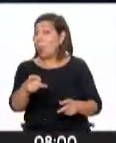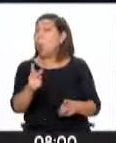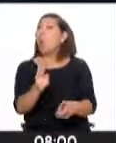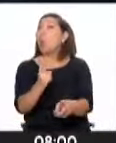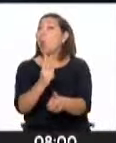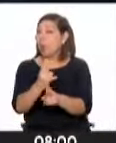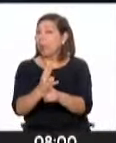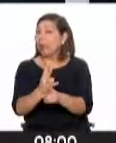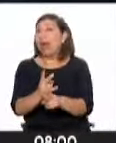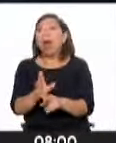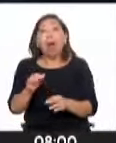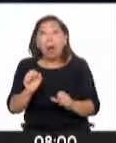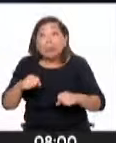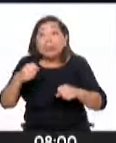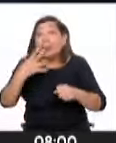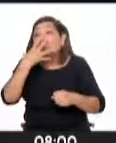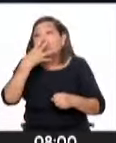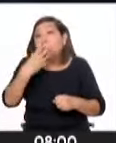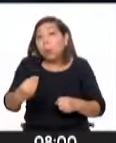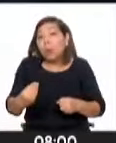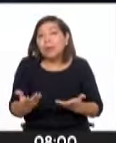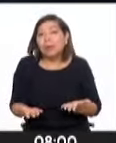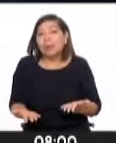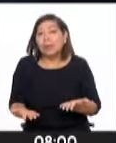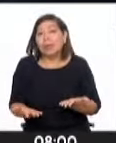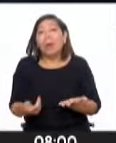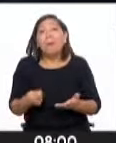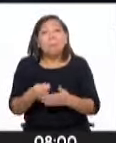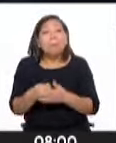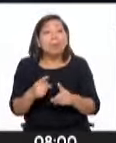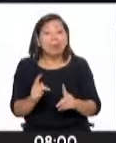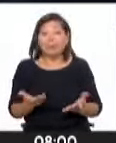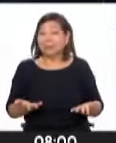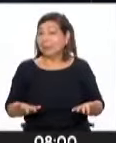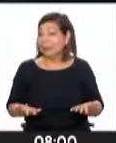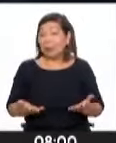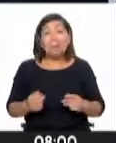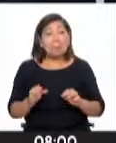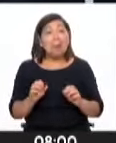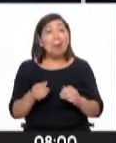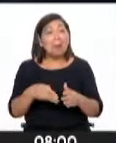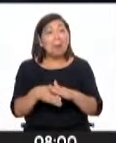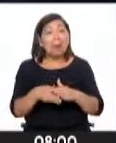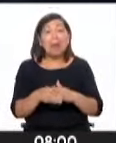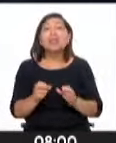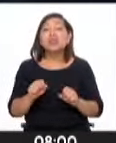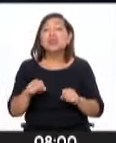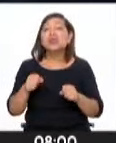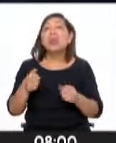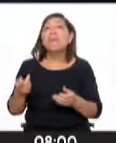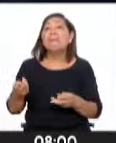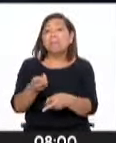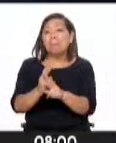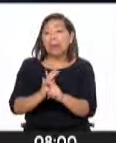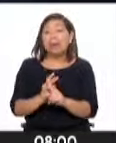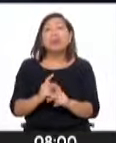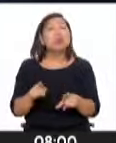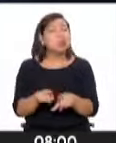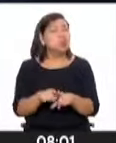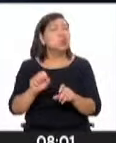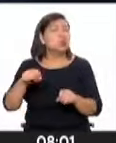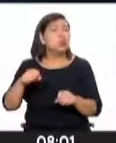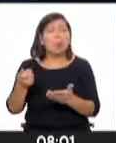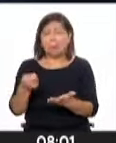veces por costumbre, pues cuando descarga una aplicación, le pone permitir a todo, ¿no? ¿Te da permiso para acceder a tu audio? Sí, a tu cámara también,